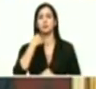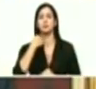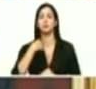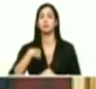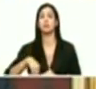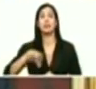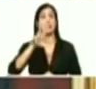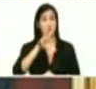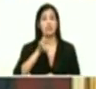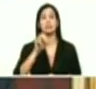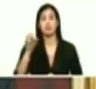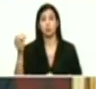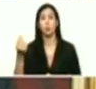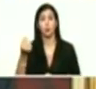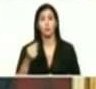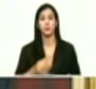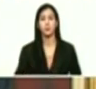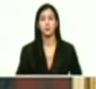300 bolívares